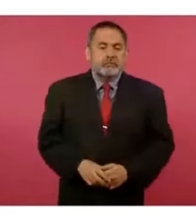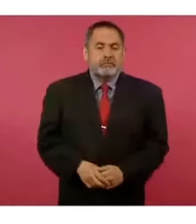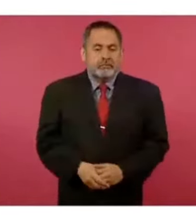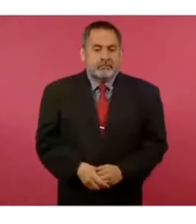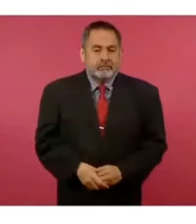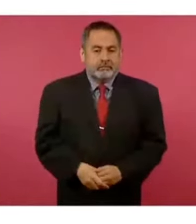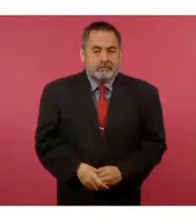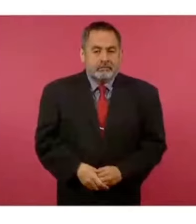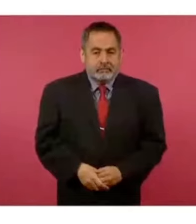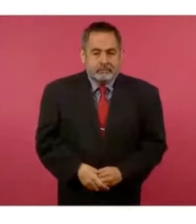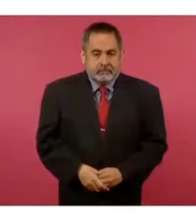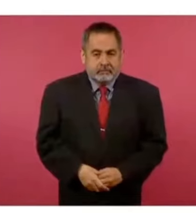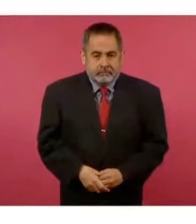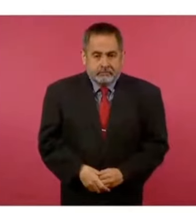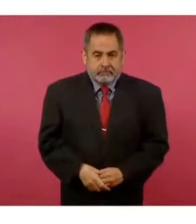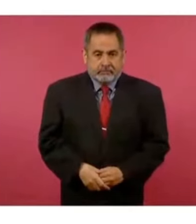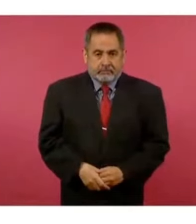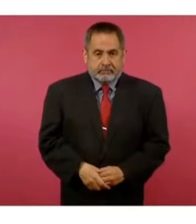El